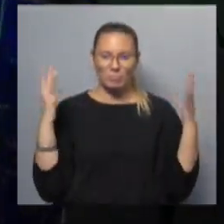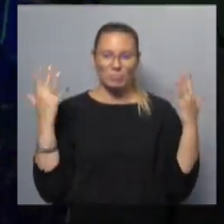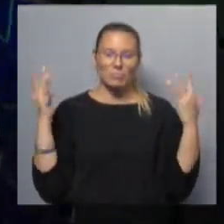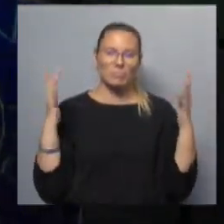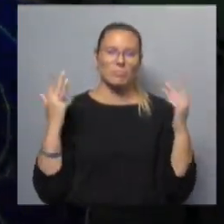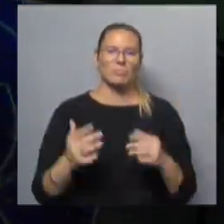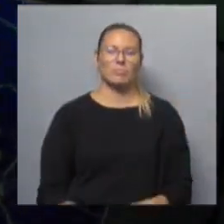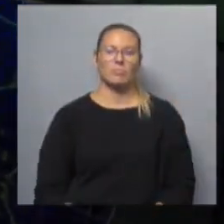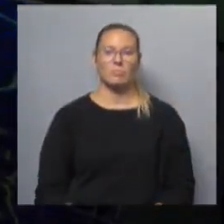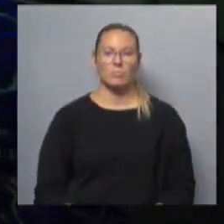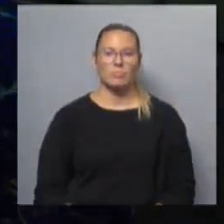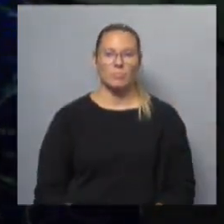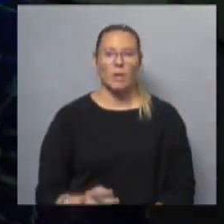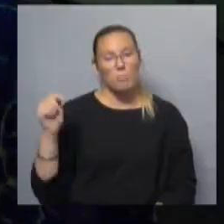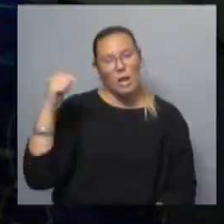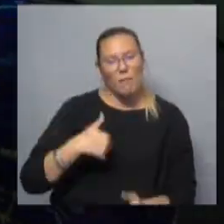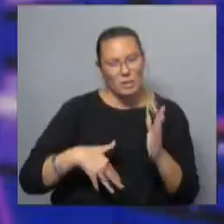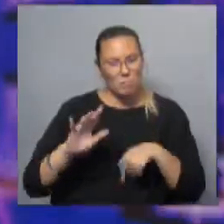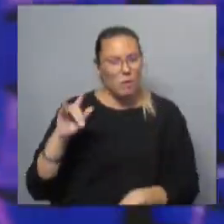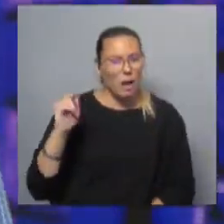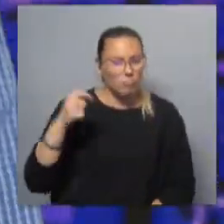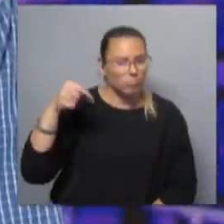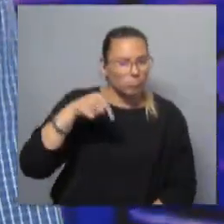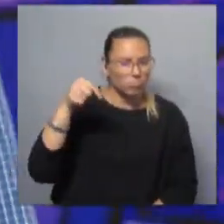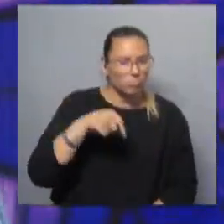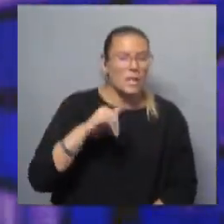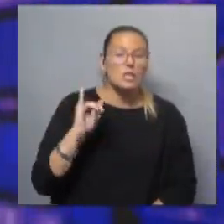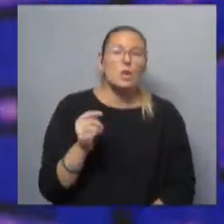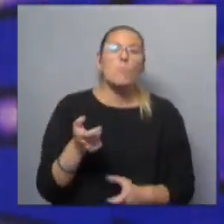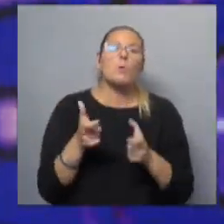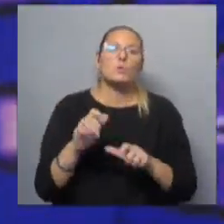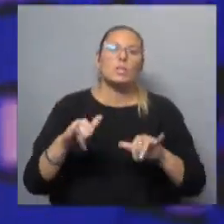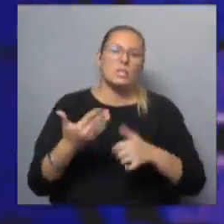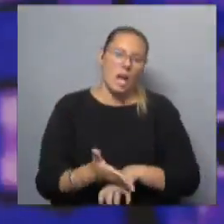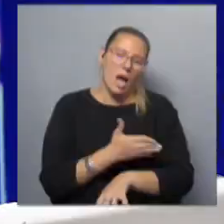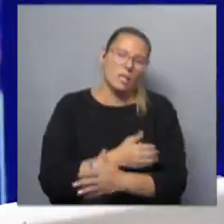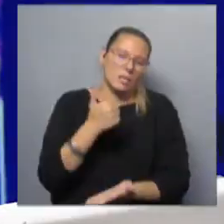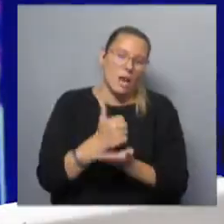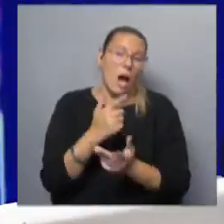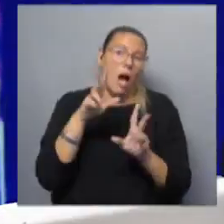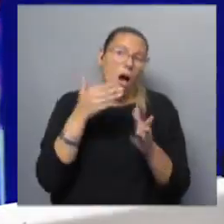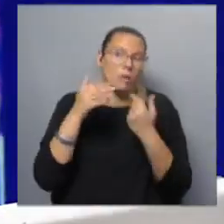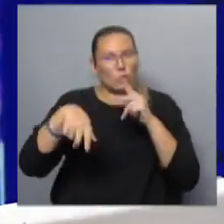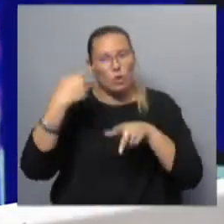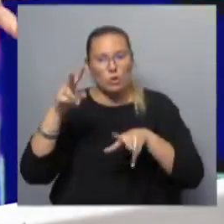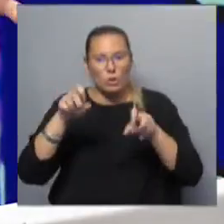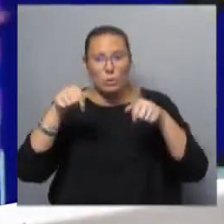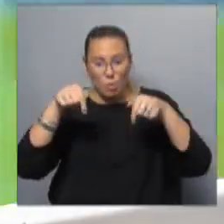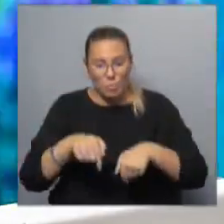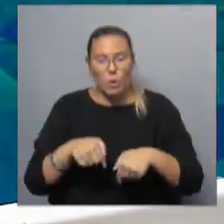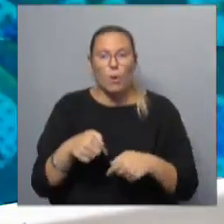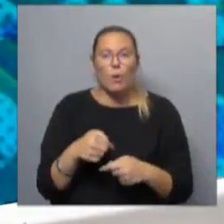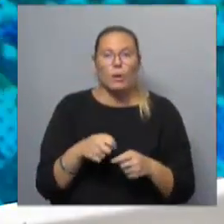Quería venir más seguido. Por favor. Por suerte ya te hemos tenido hablando de otros temas, pero bueno, hoy nos convoca